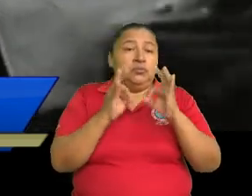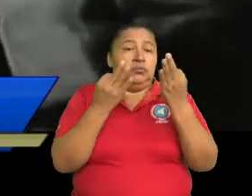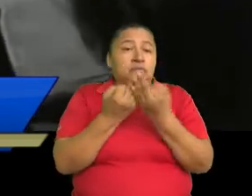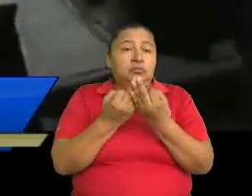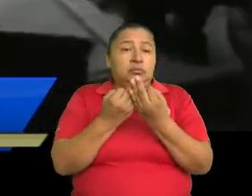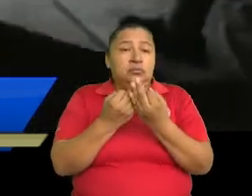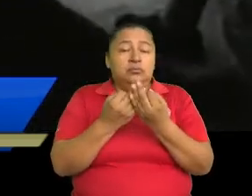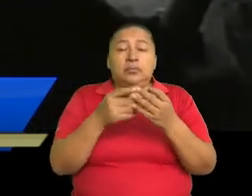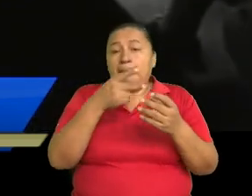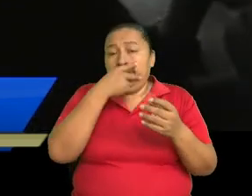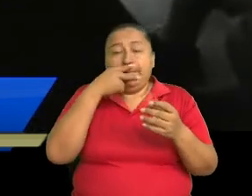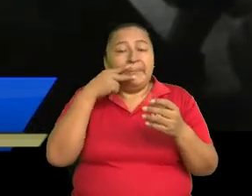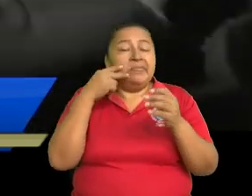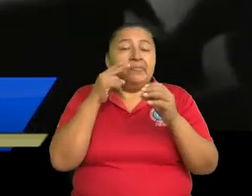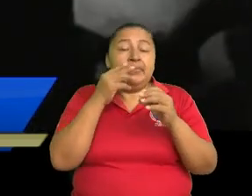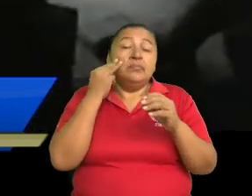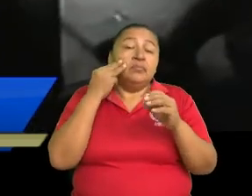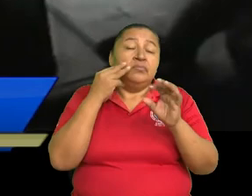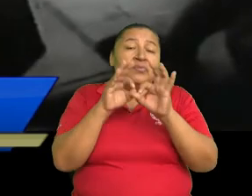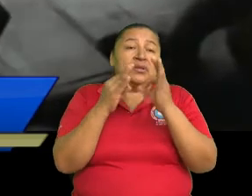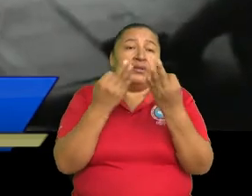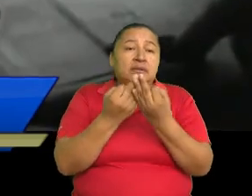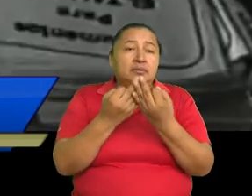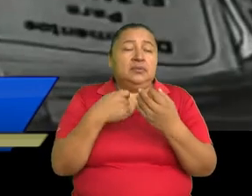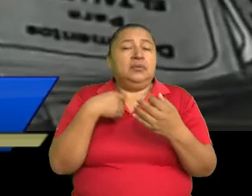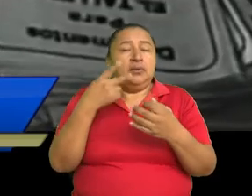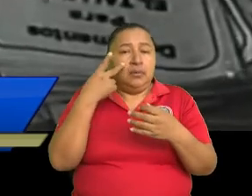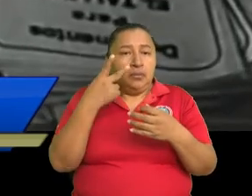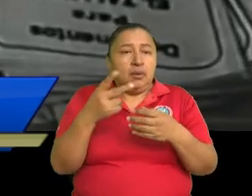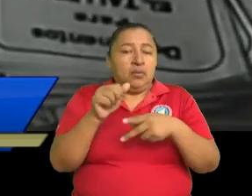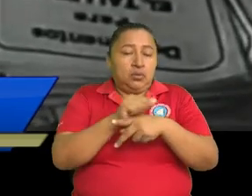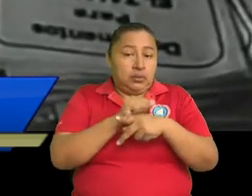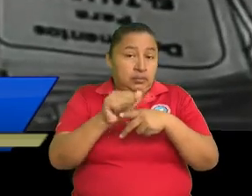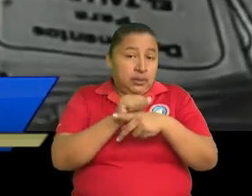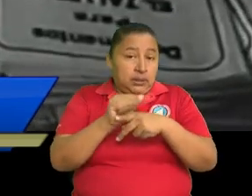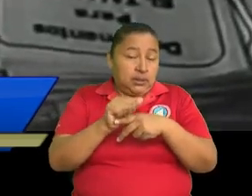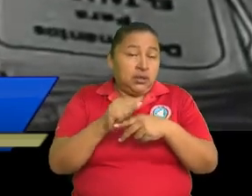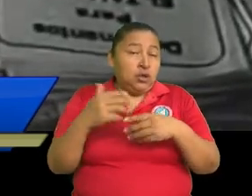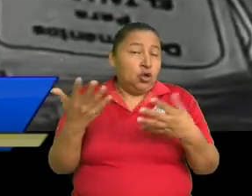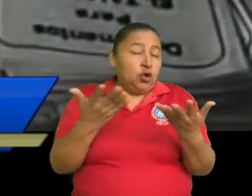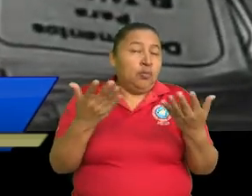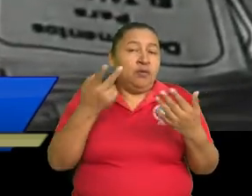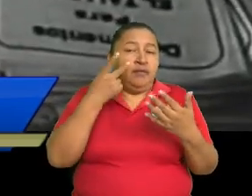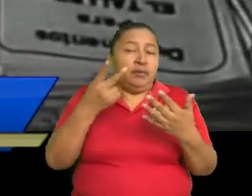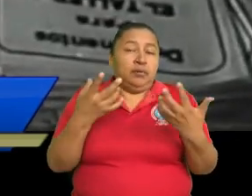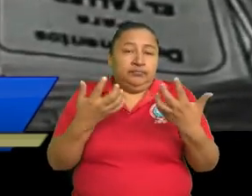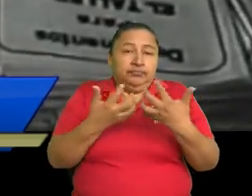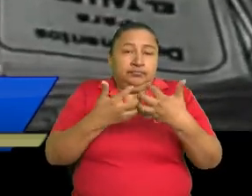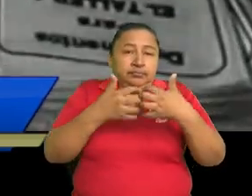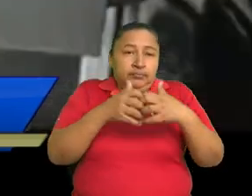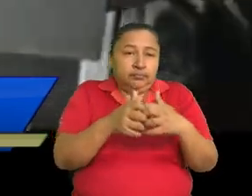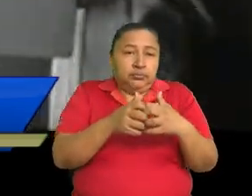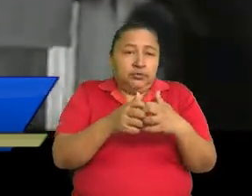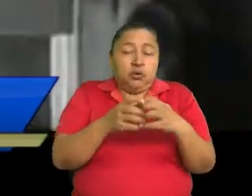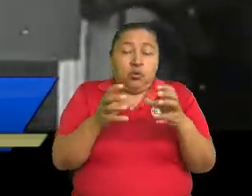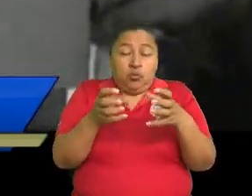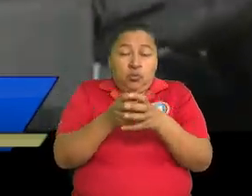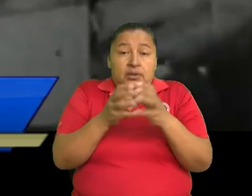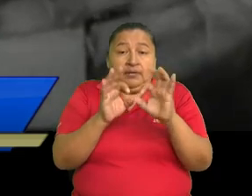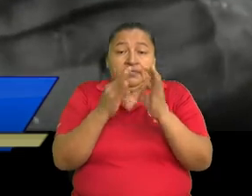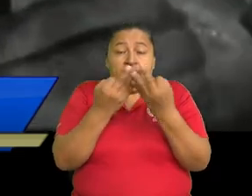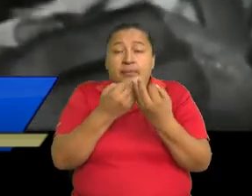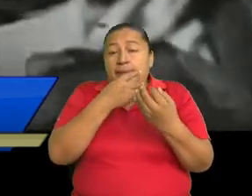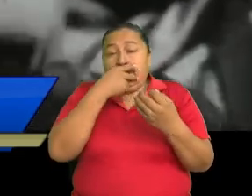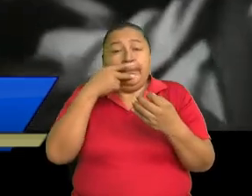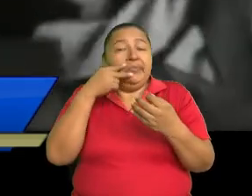con padres y madres de familia. Vemos en un ejercicio práctico cómo se ve esa articulación con la comunidad, familia, madre y